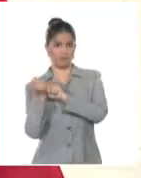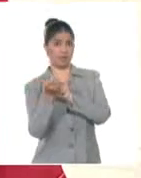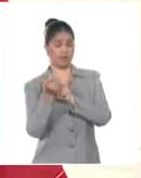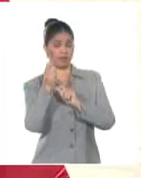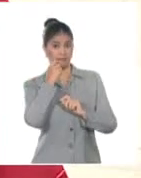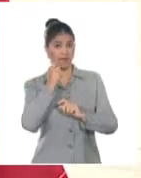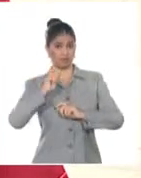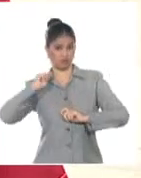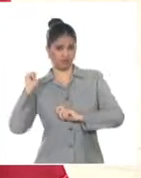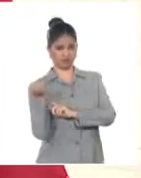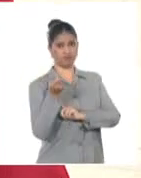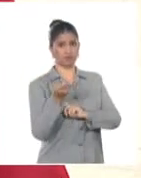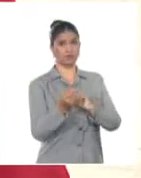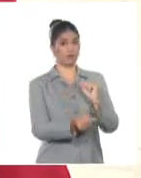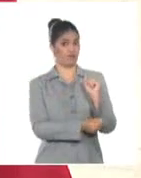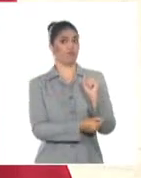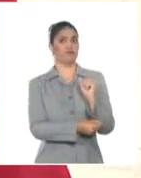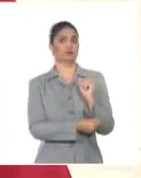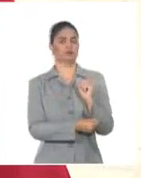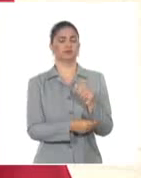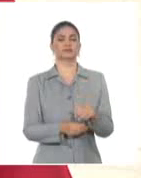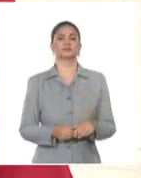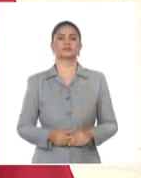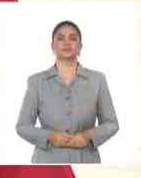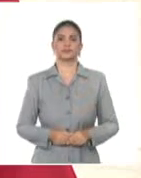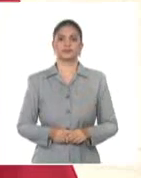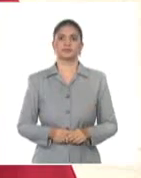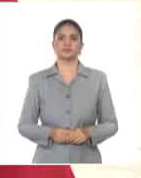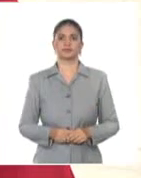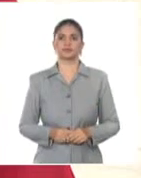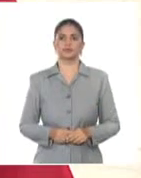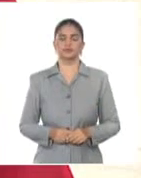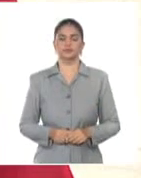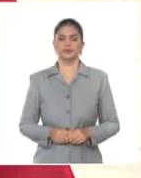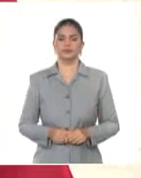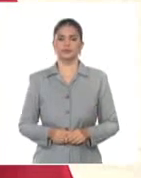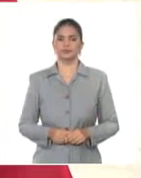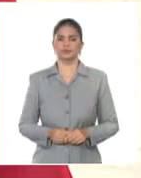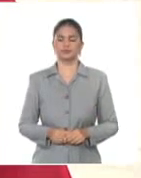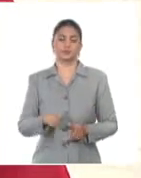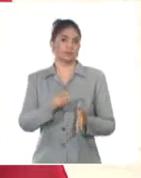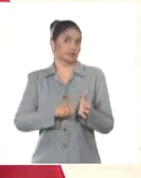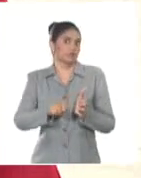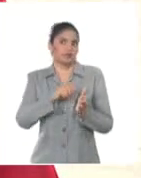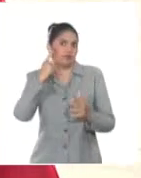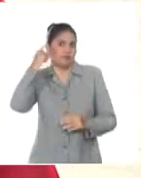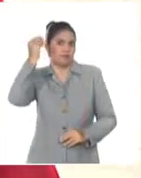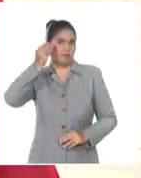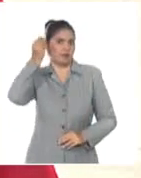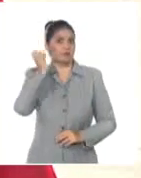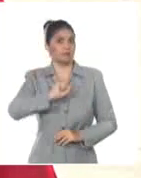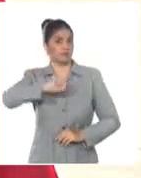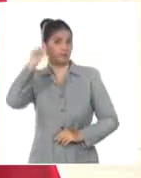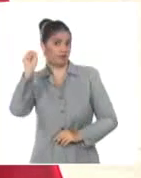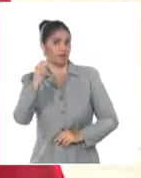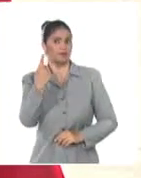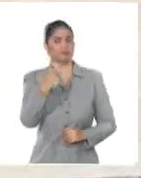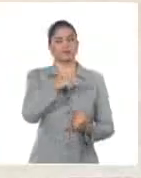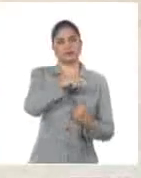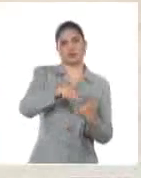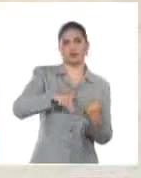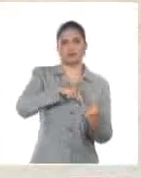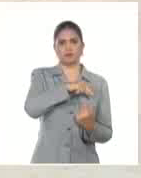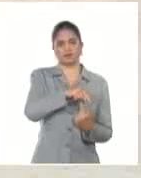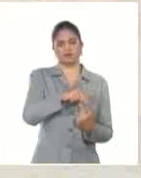duro y tratar de buscar estrategias para lograr llegar a primera base. ¿Cómo